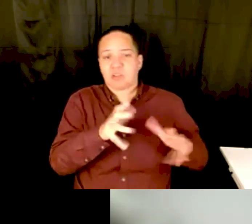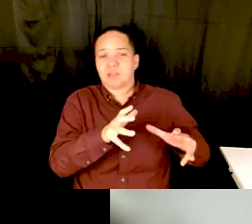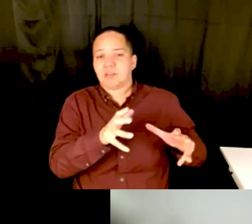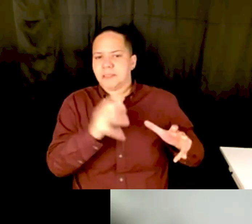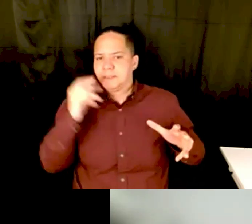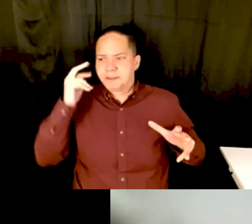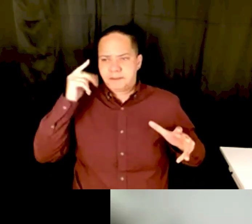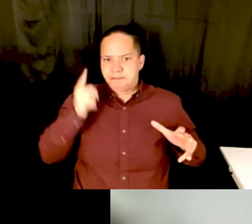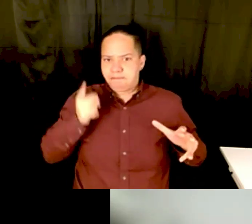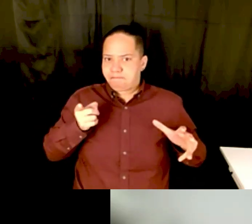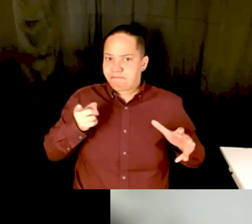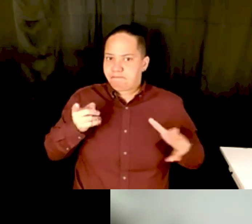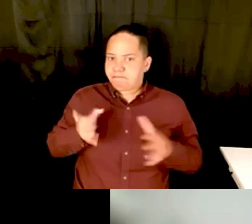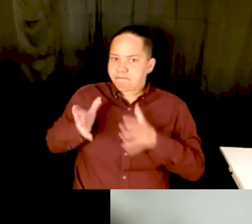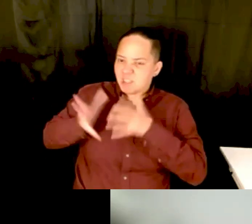negligencia.